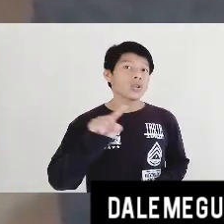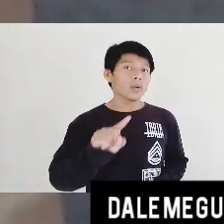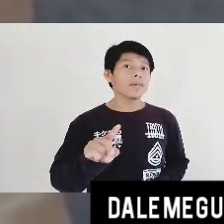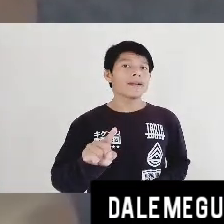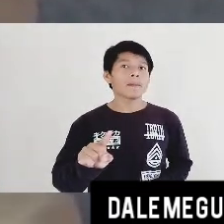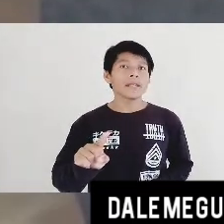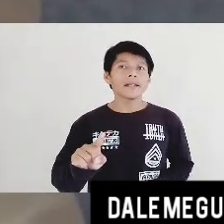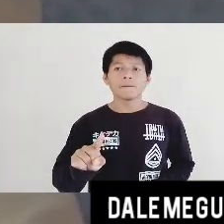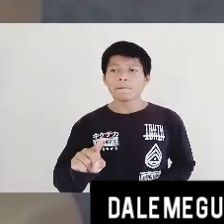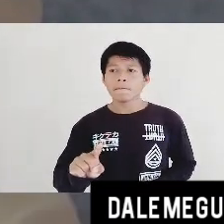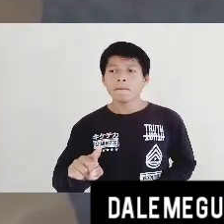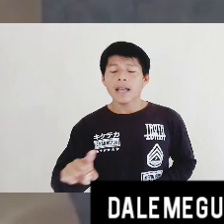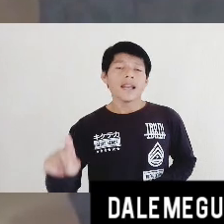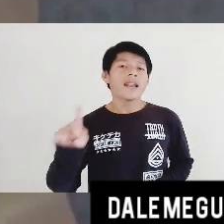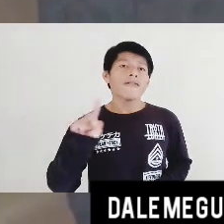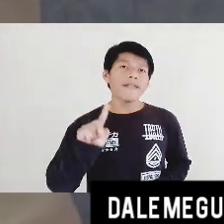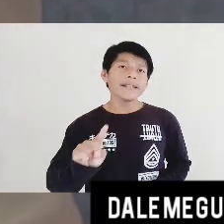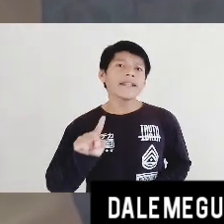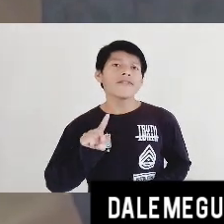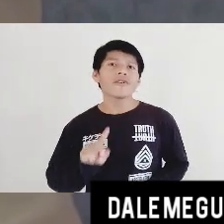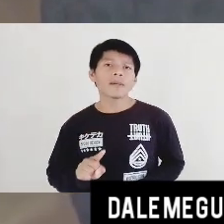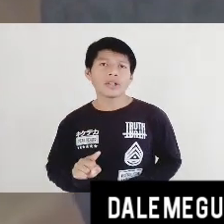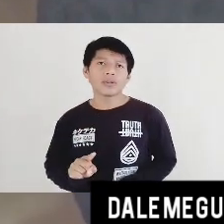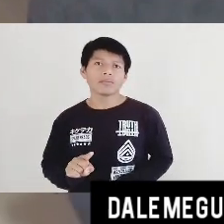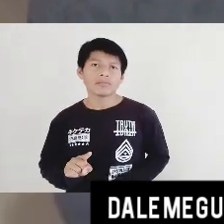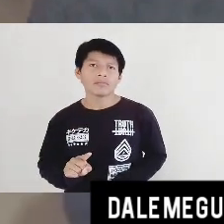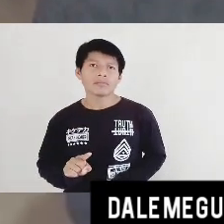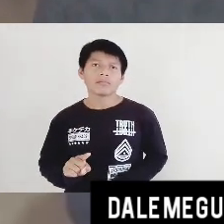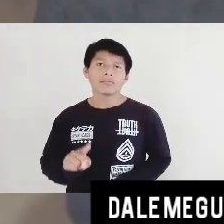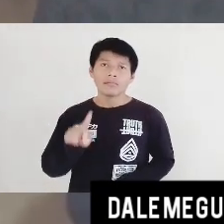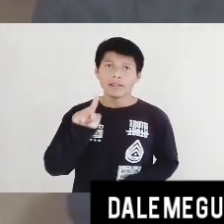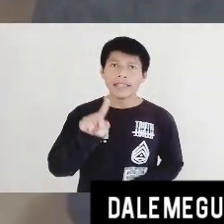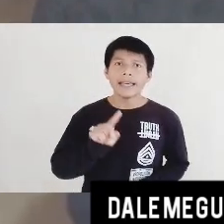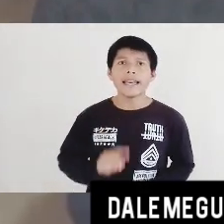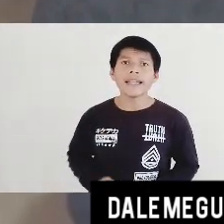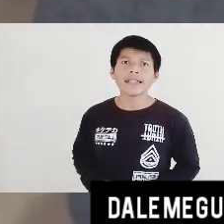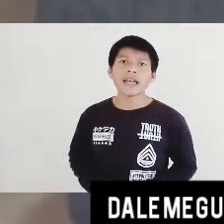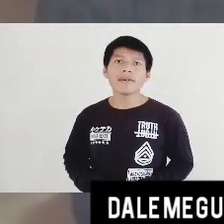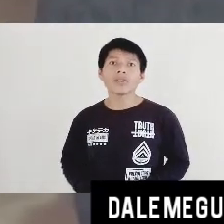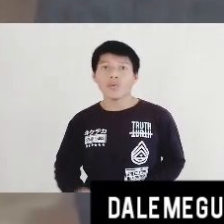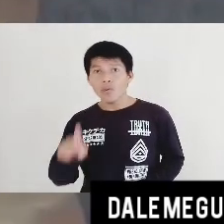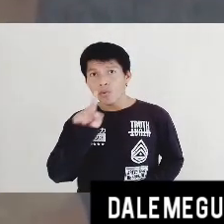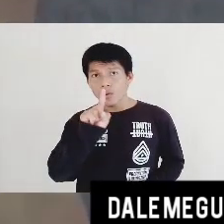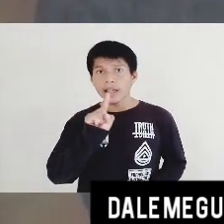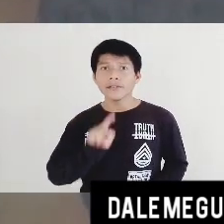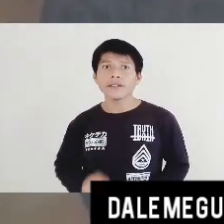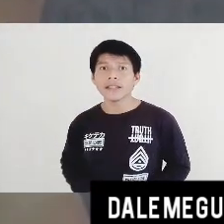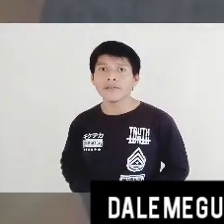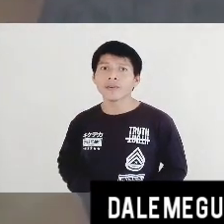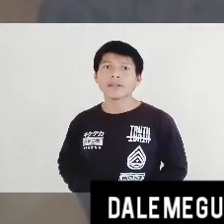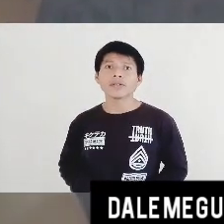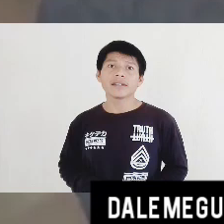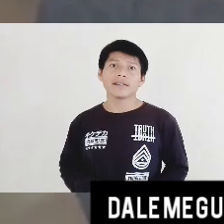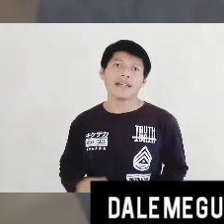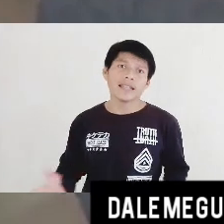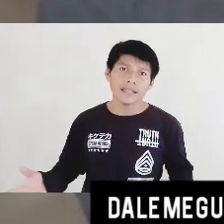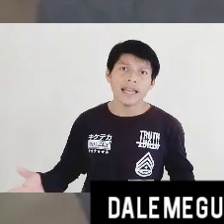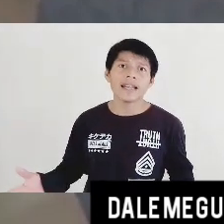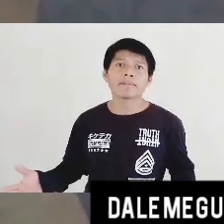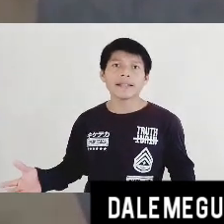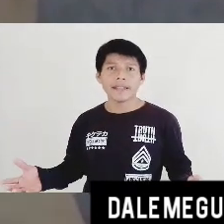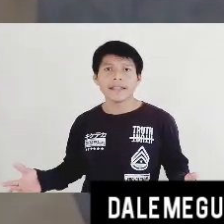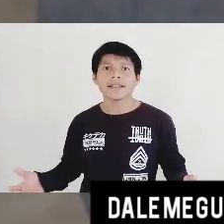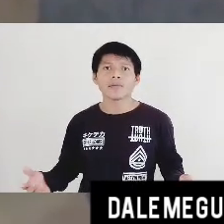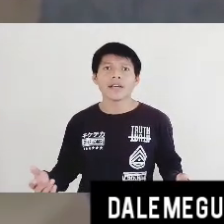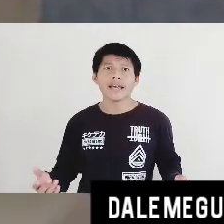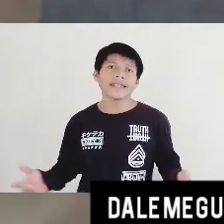Y se los vuelvo a repetir, la fuente de información de Elena Chávez, una de las fuentes de información es